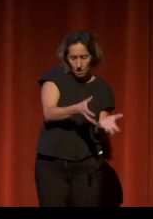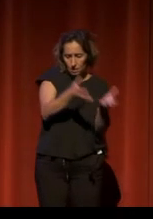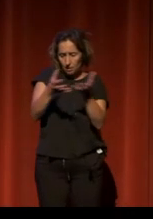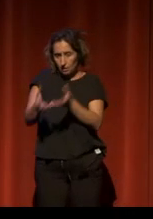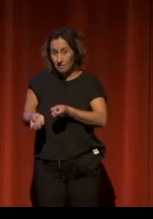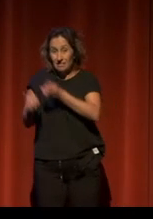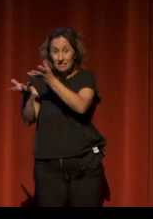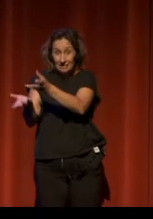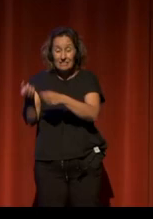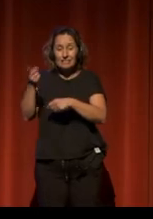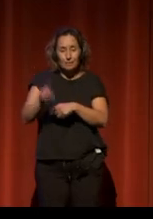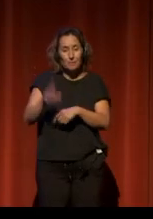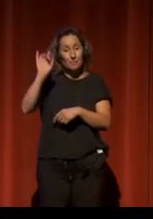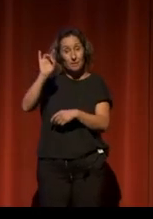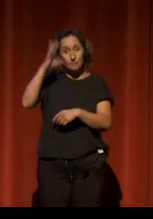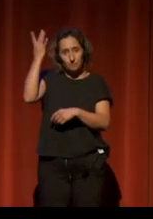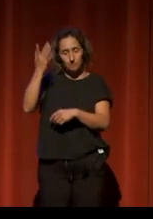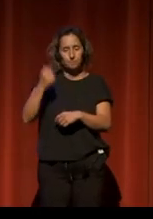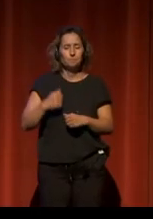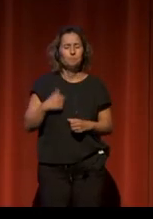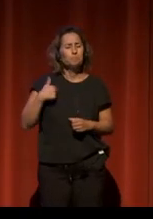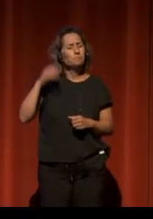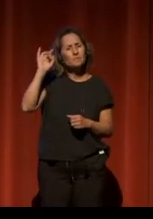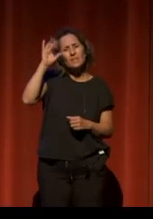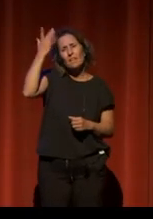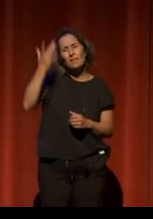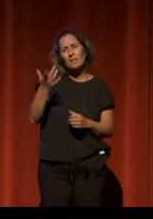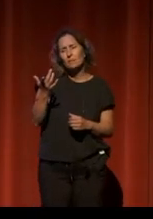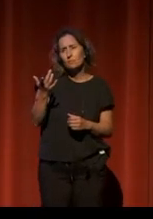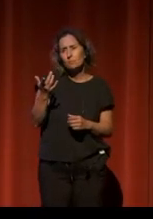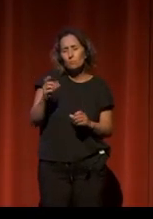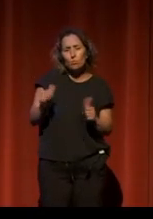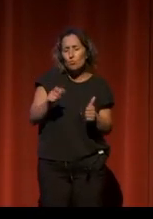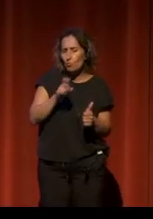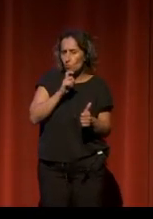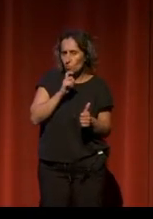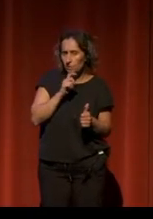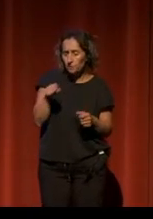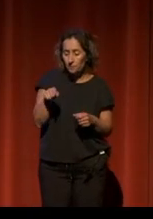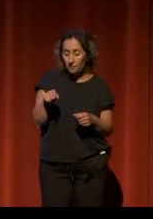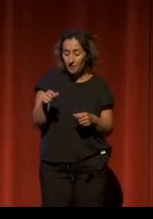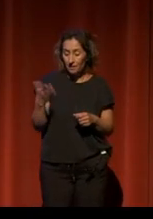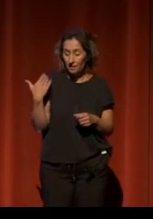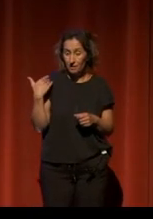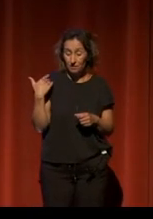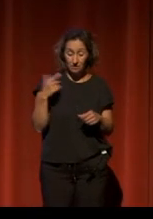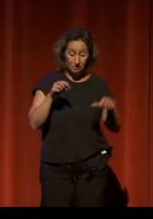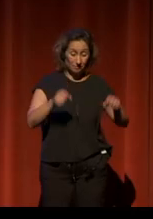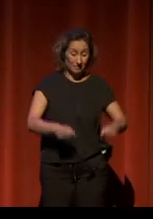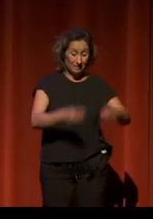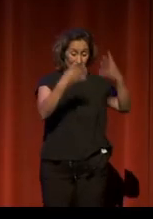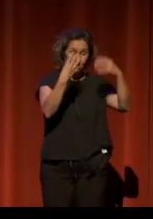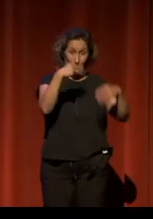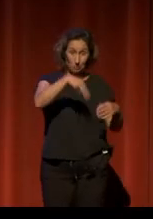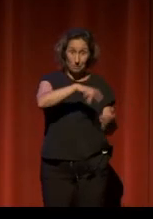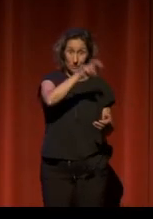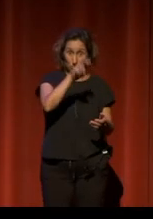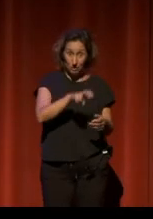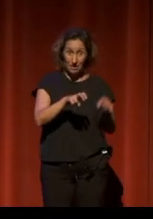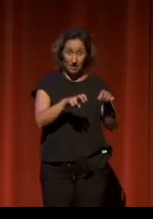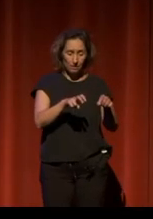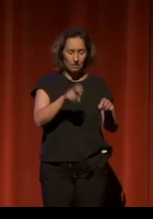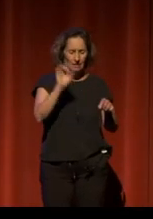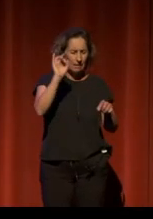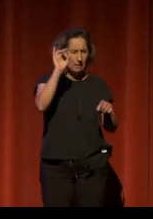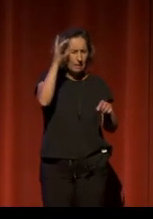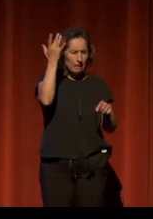pública no la idea me vino estando en alguno de esos eventos que yo montaba en la azucarera subido en el travesaño desde